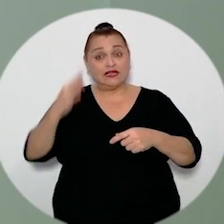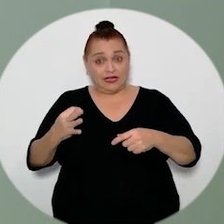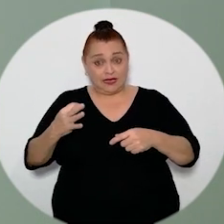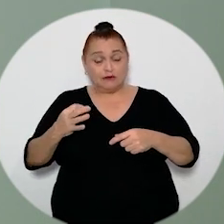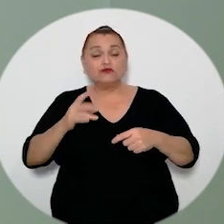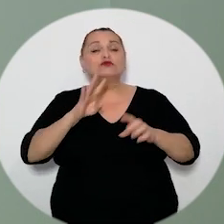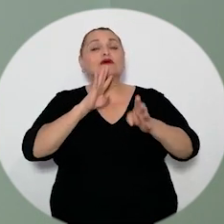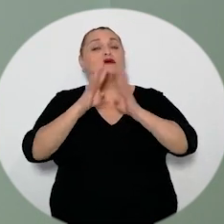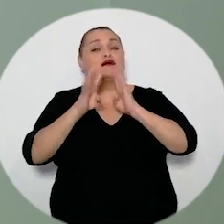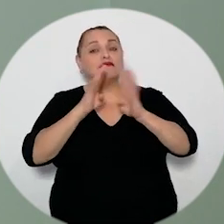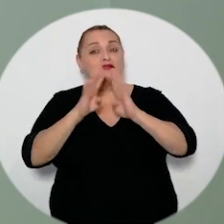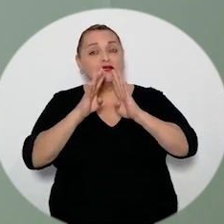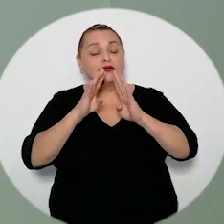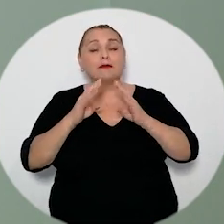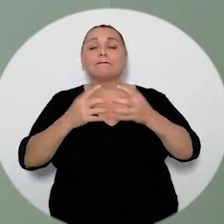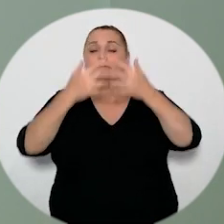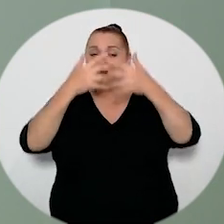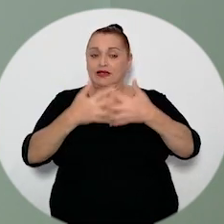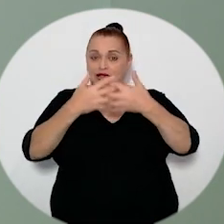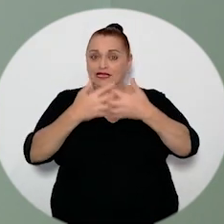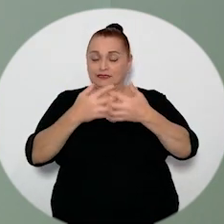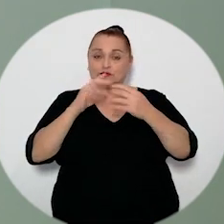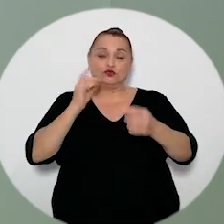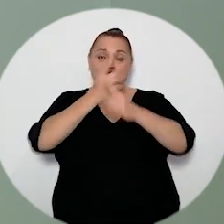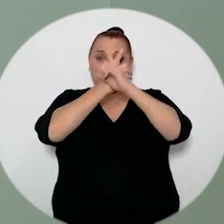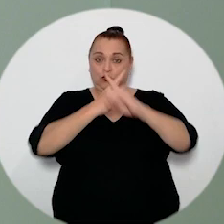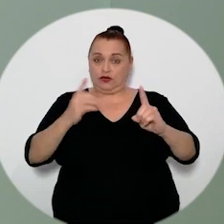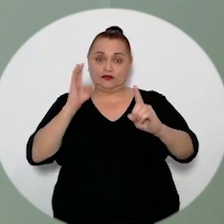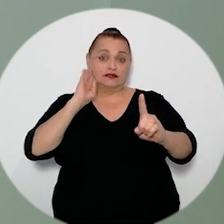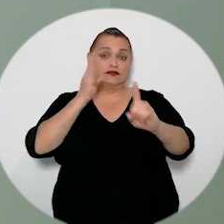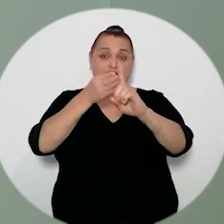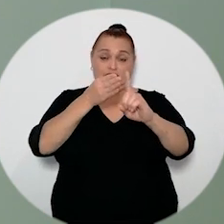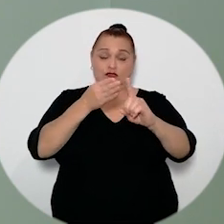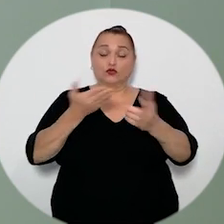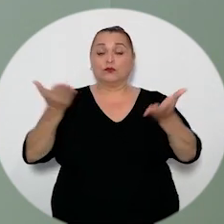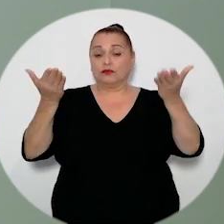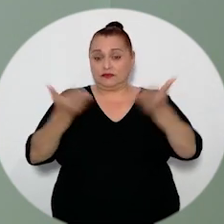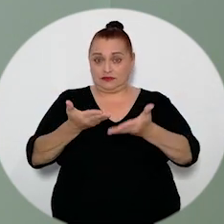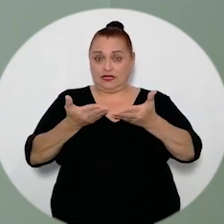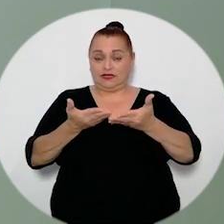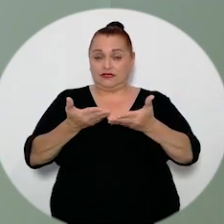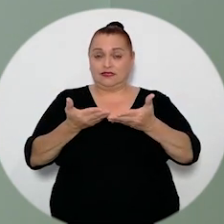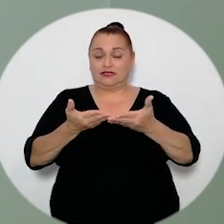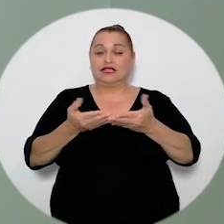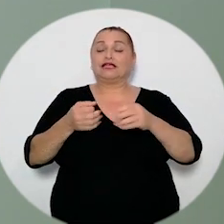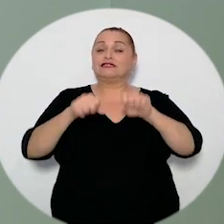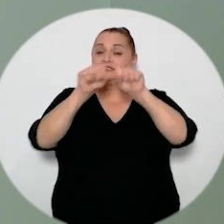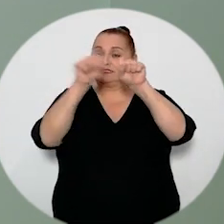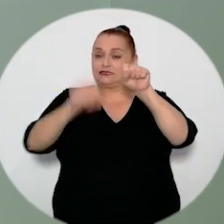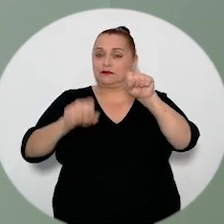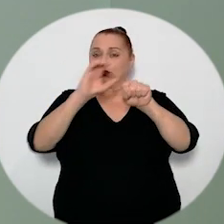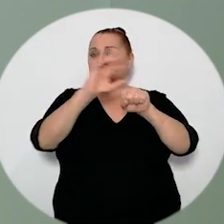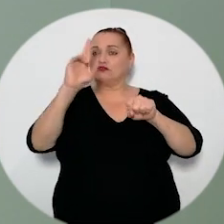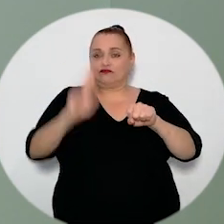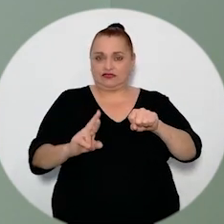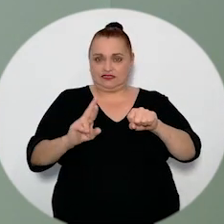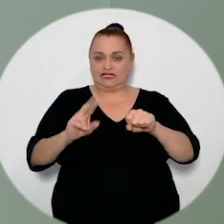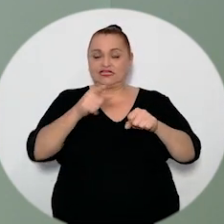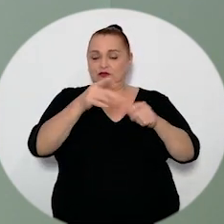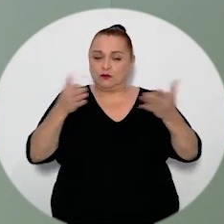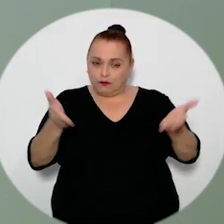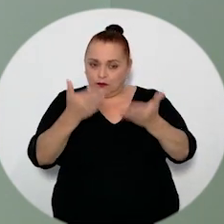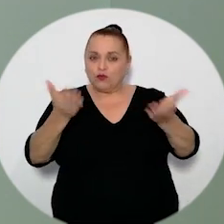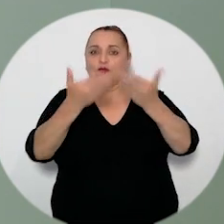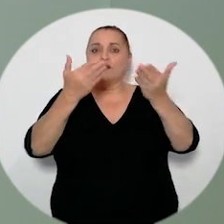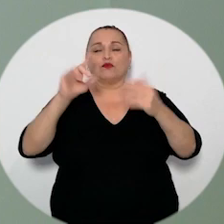a los mecanismos de la democracia directa presentes en el ordenamiento costarricense, pues estos promueven el diálogo permanente